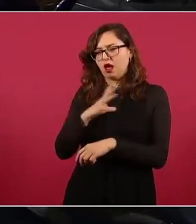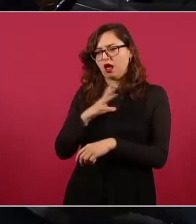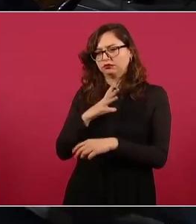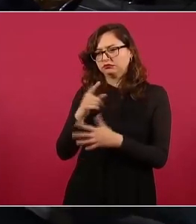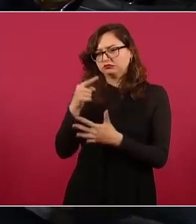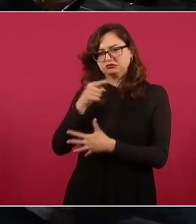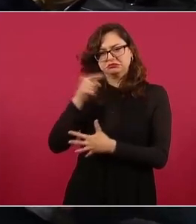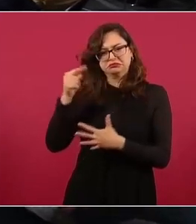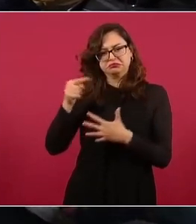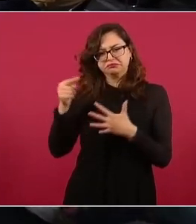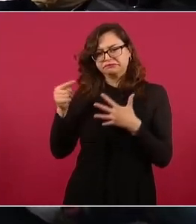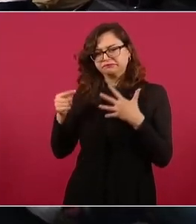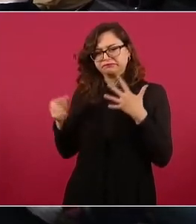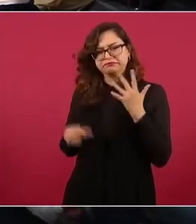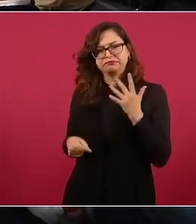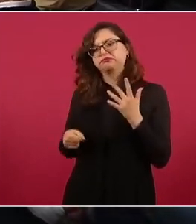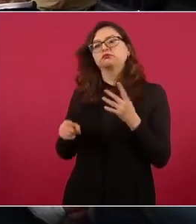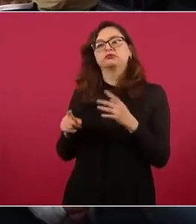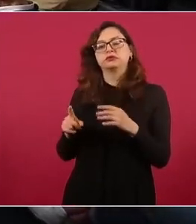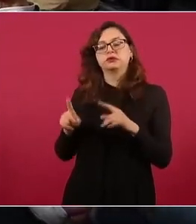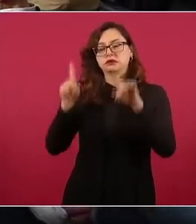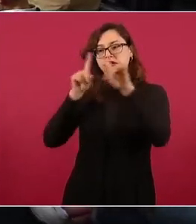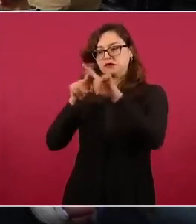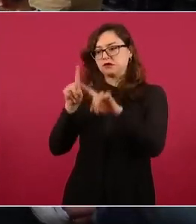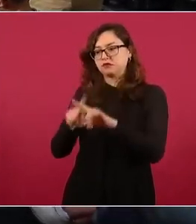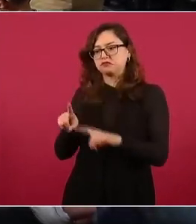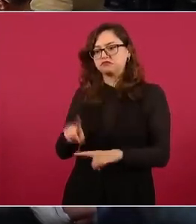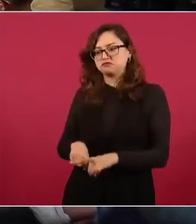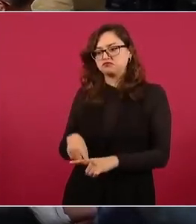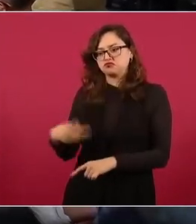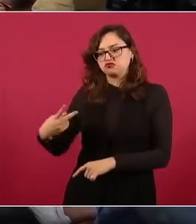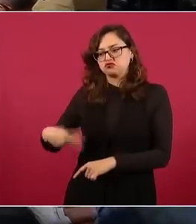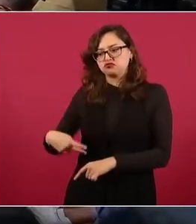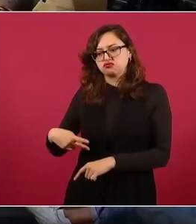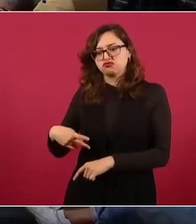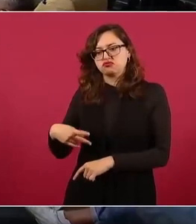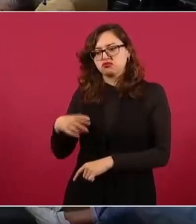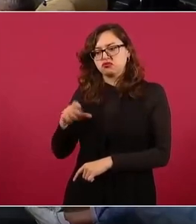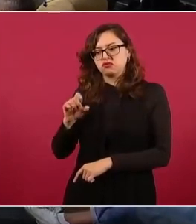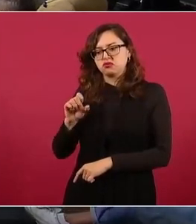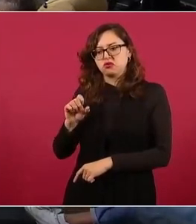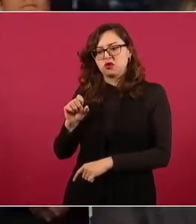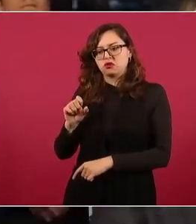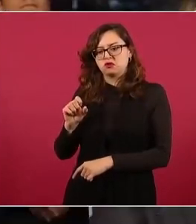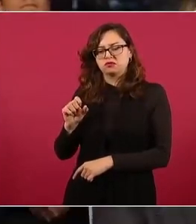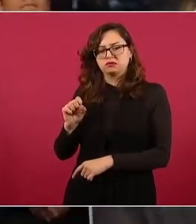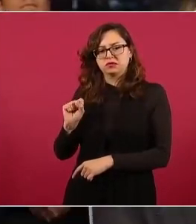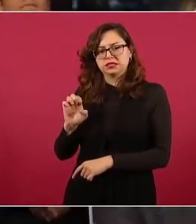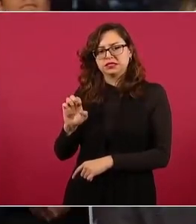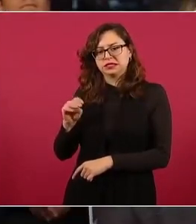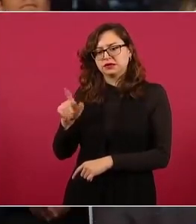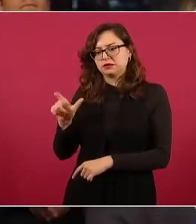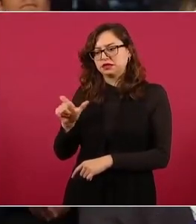esto que se tiene que pagar mucho porque para el mantenimiento y los